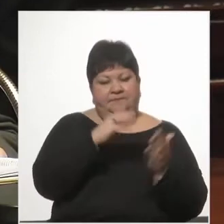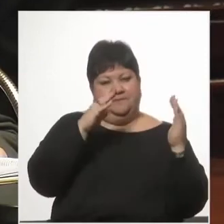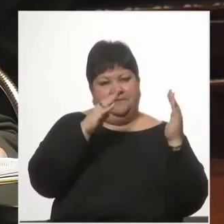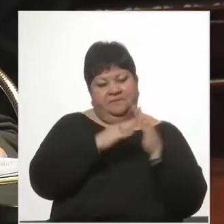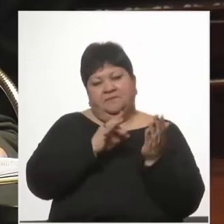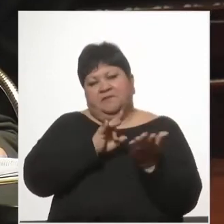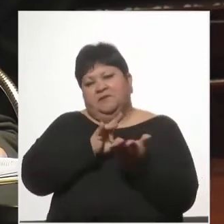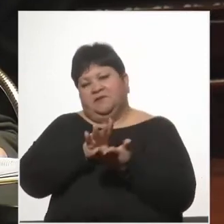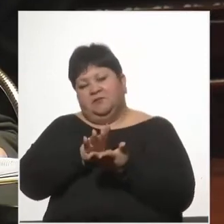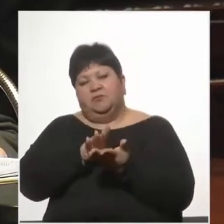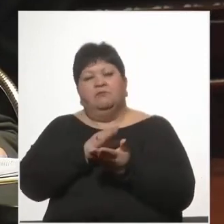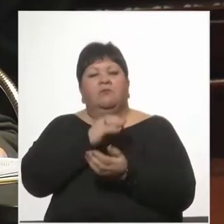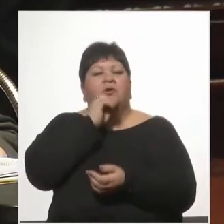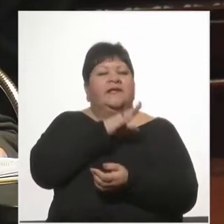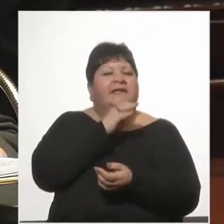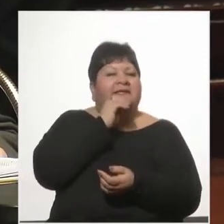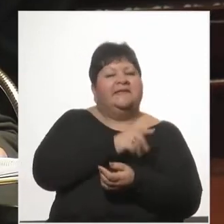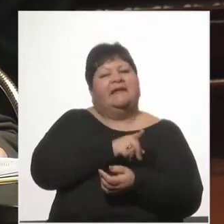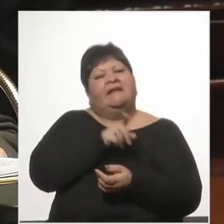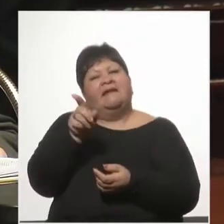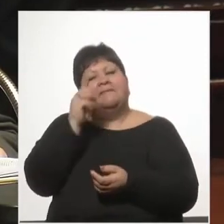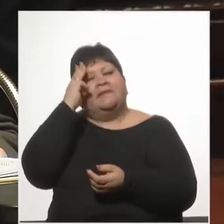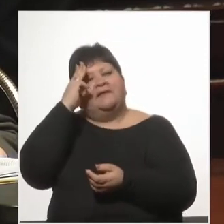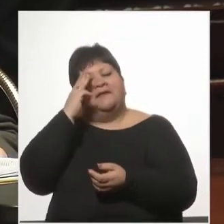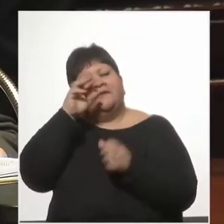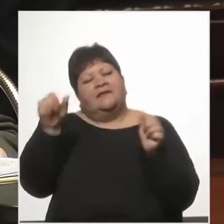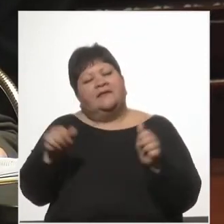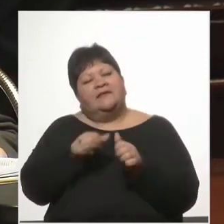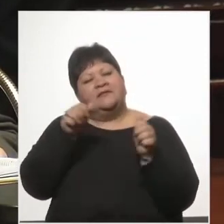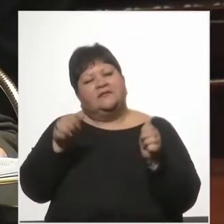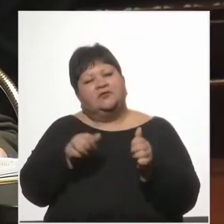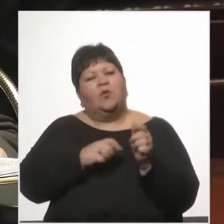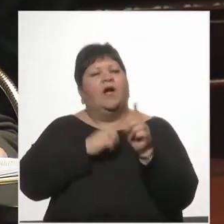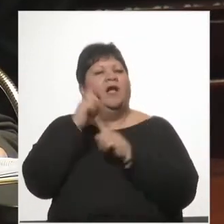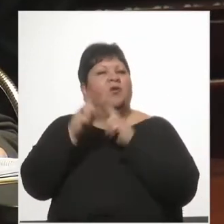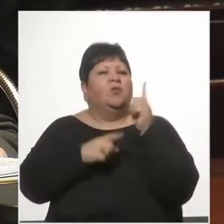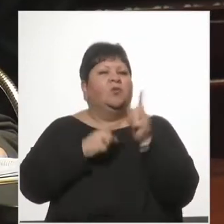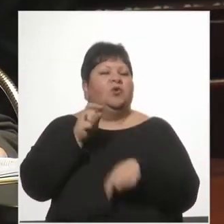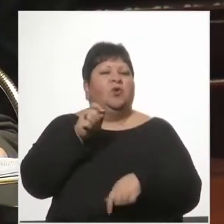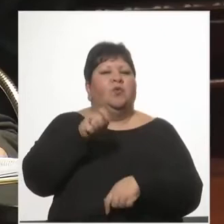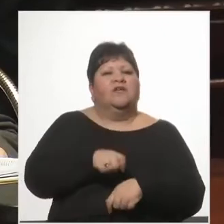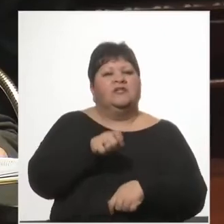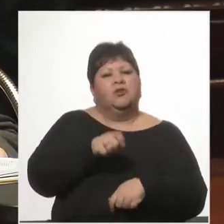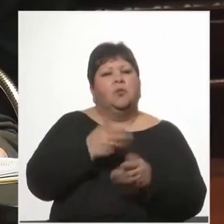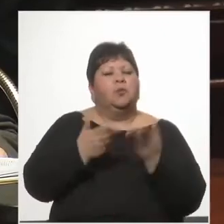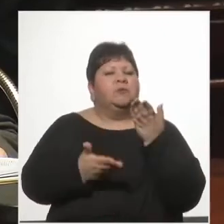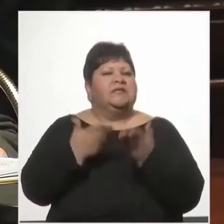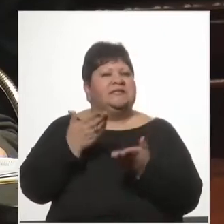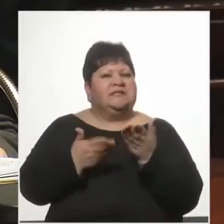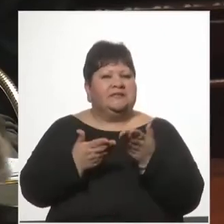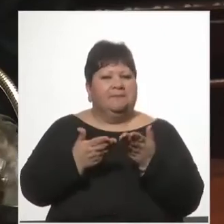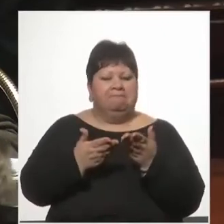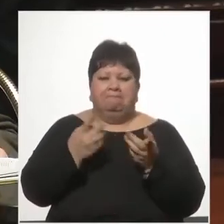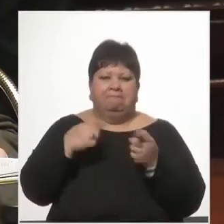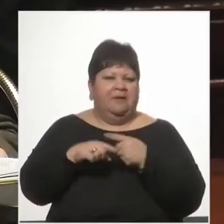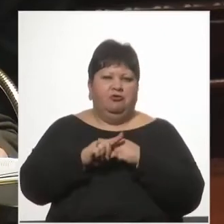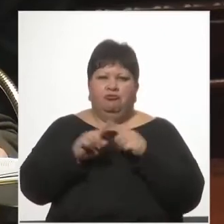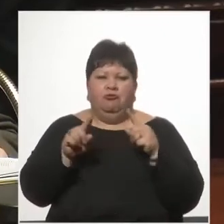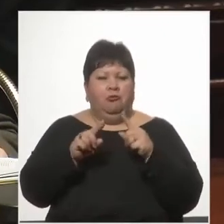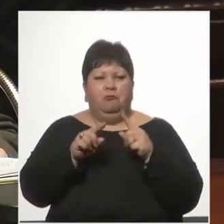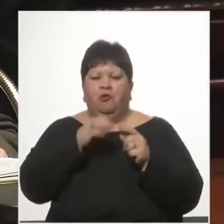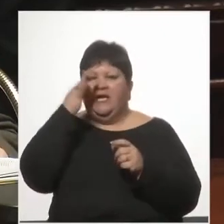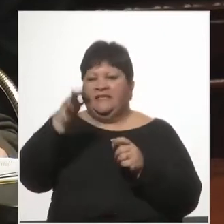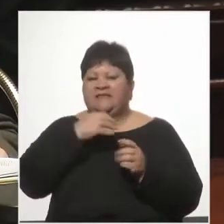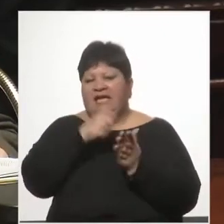las críticas realizadas a algunos fallos de la justicia, pero no por las actas del Tribunal de Honor,